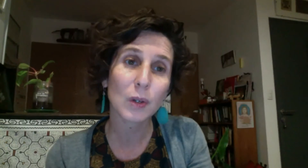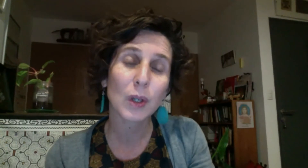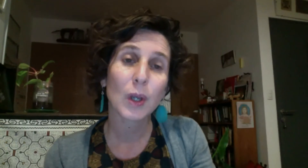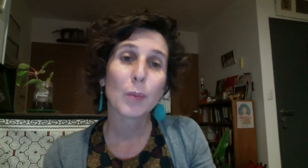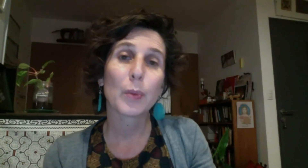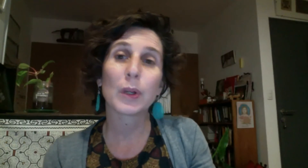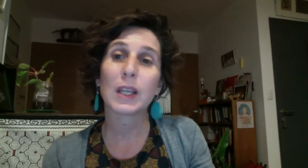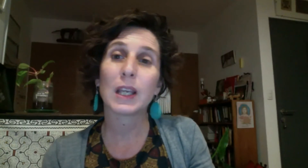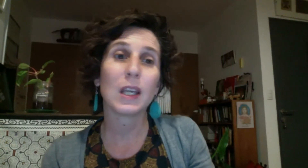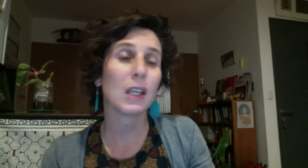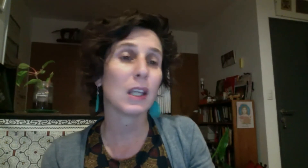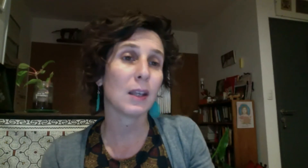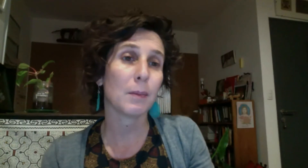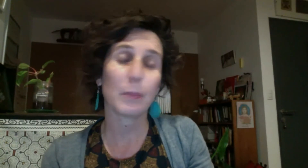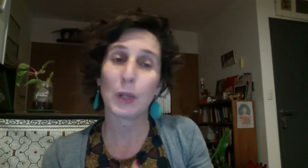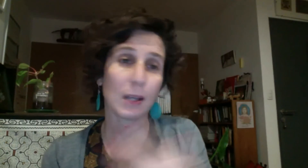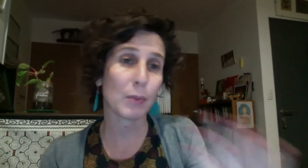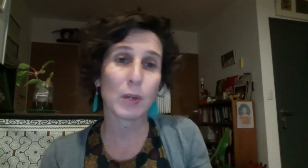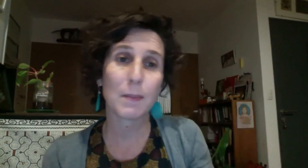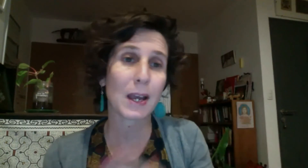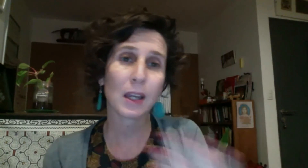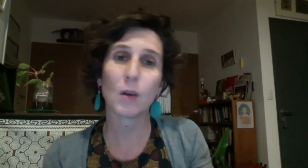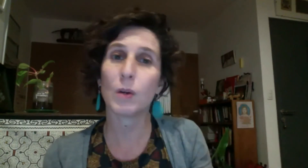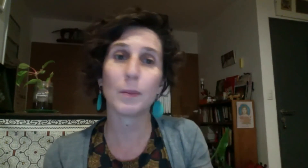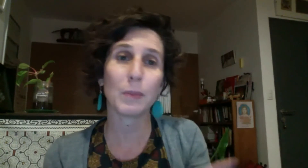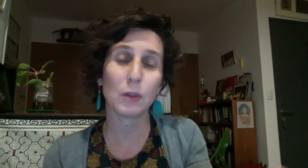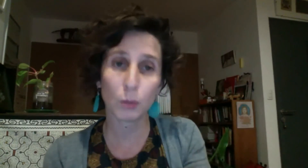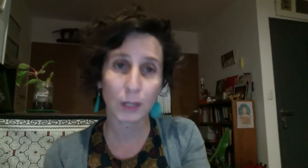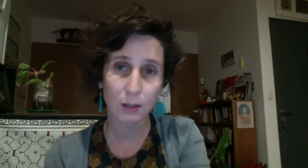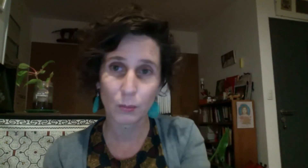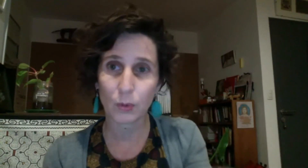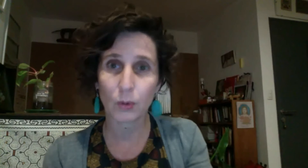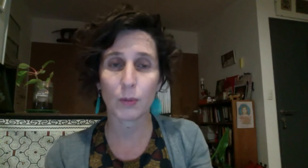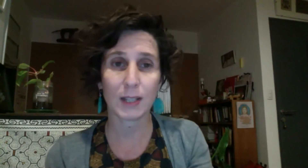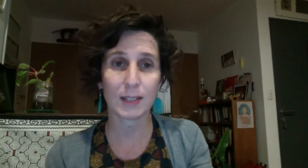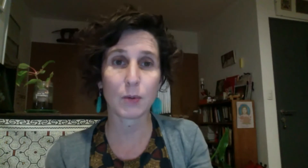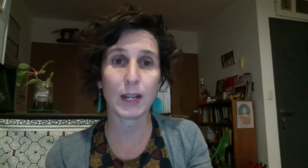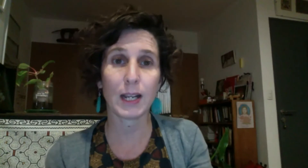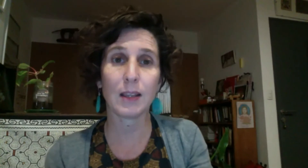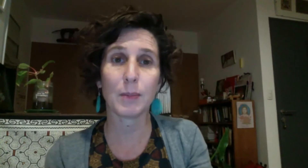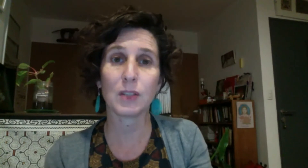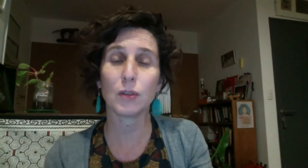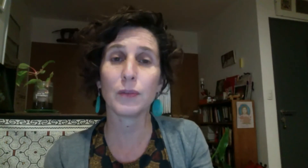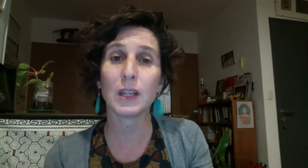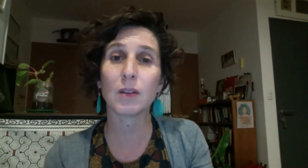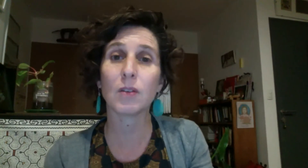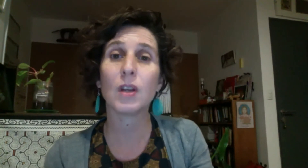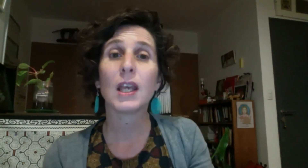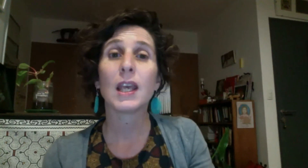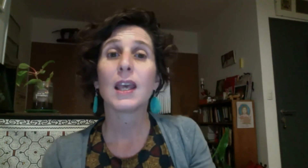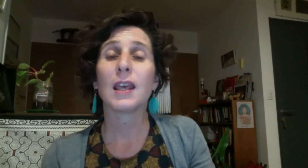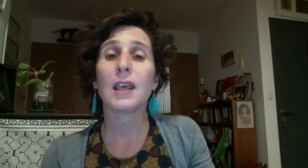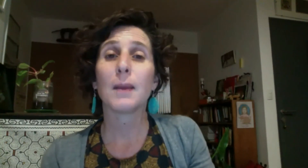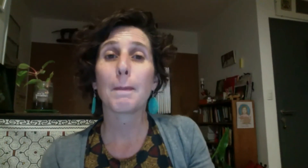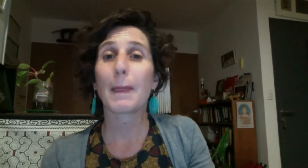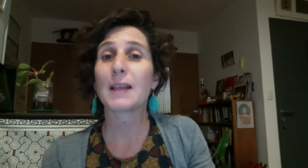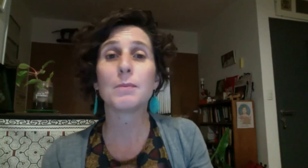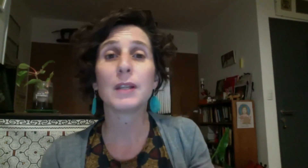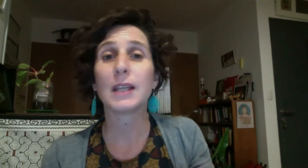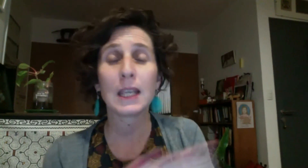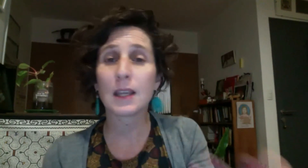mediación, porque, por ejemplo, una imagen o una pintura como las acuarelas de Pancho Fierro,